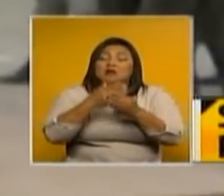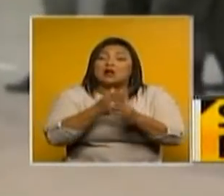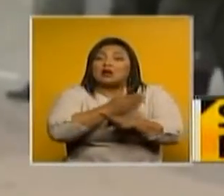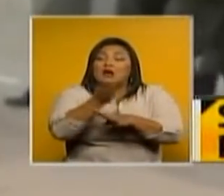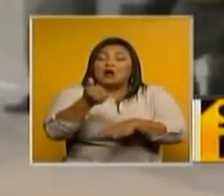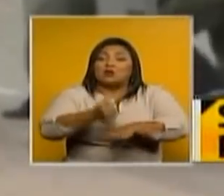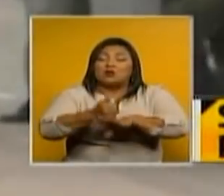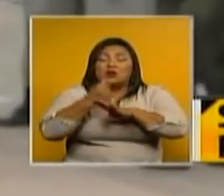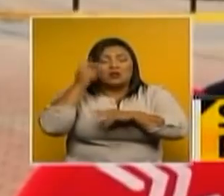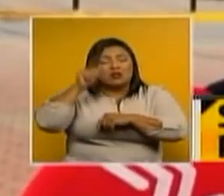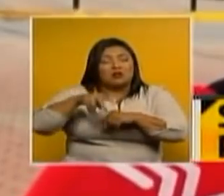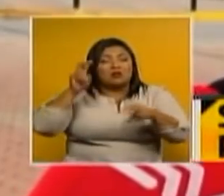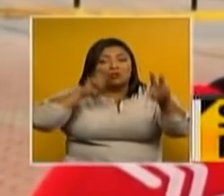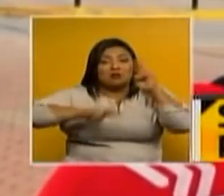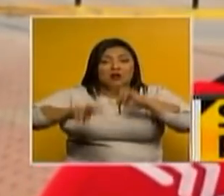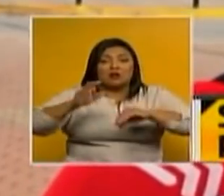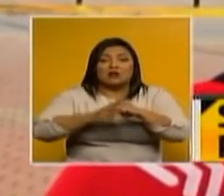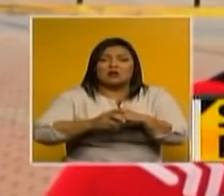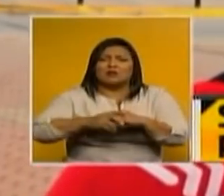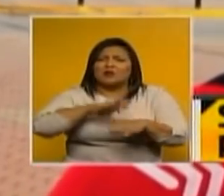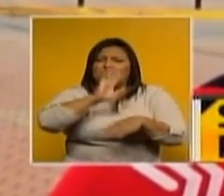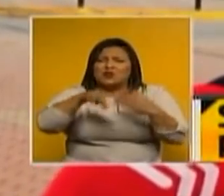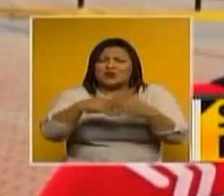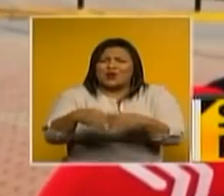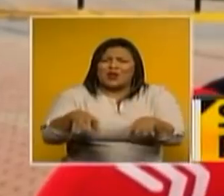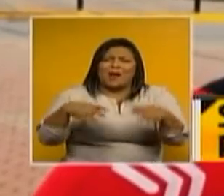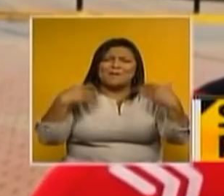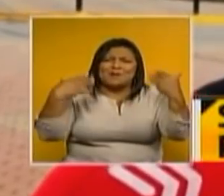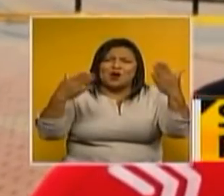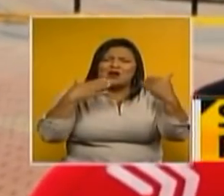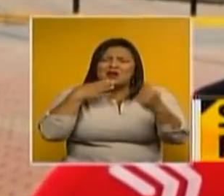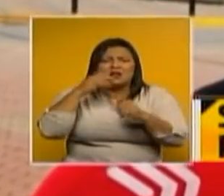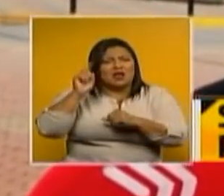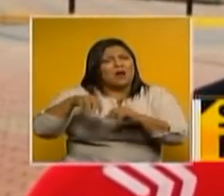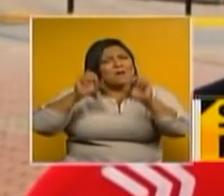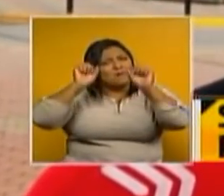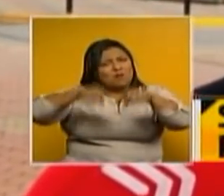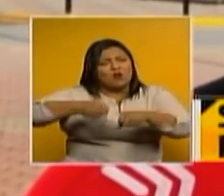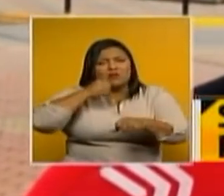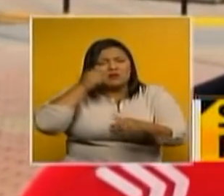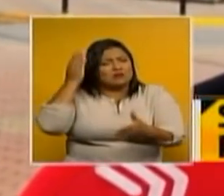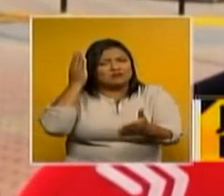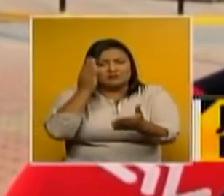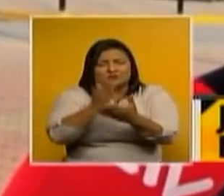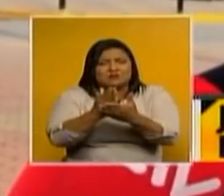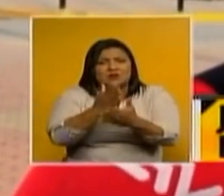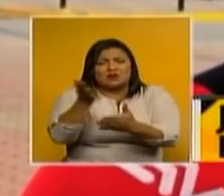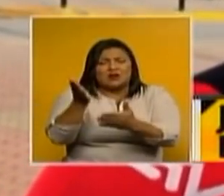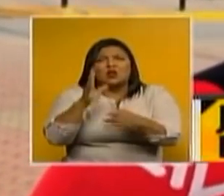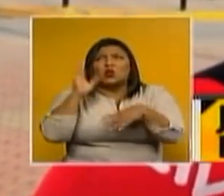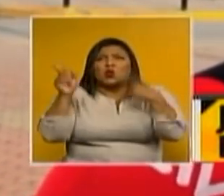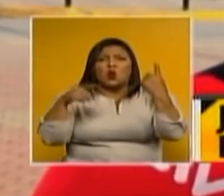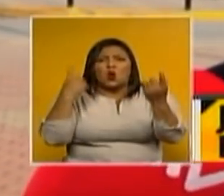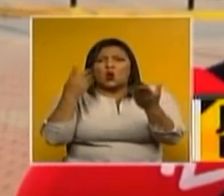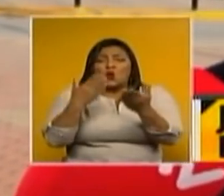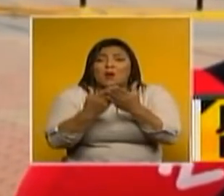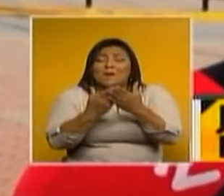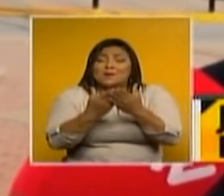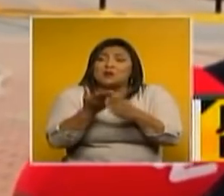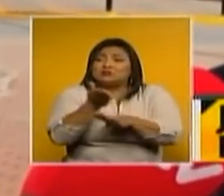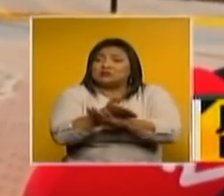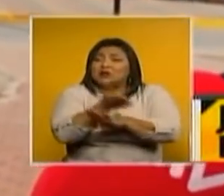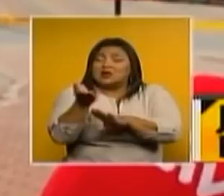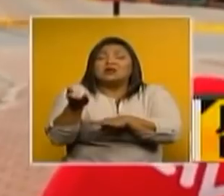entonces deben ser investigados. Estaba la jefe político, que podía tranquilamente paralizar esta masacre. Ahí